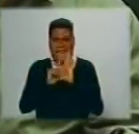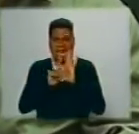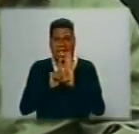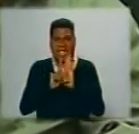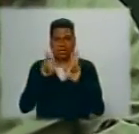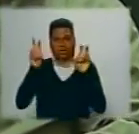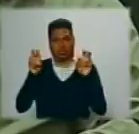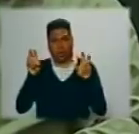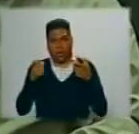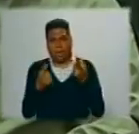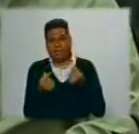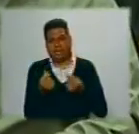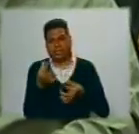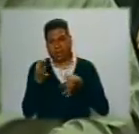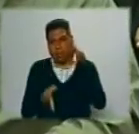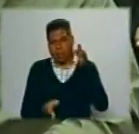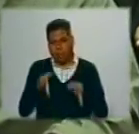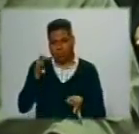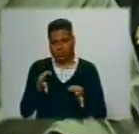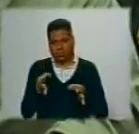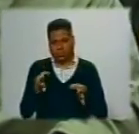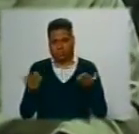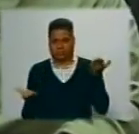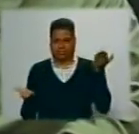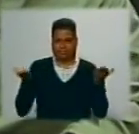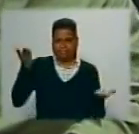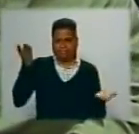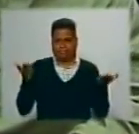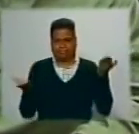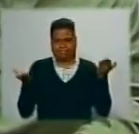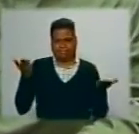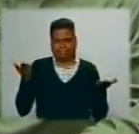Precios Justos, si quisiéramos establecerlo, es que